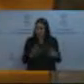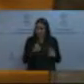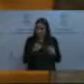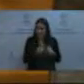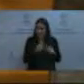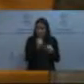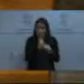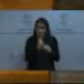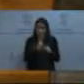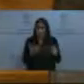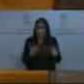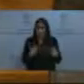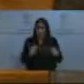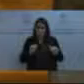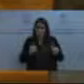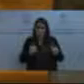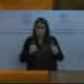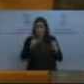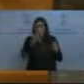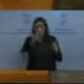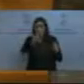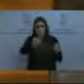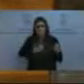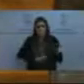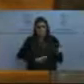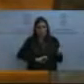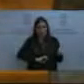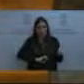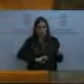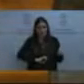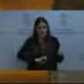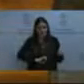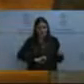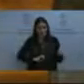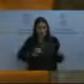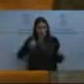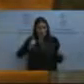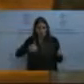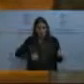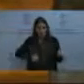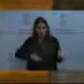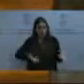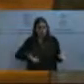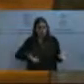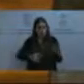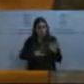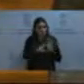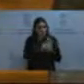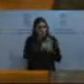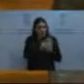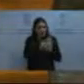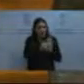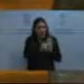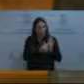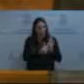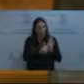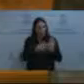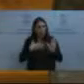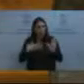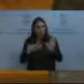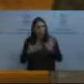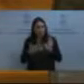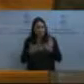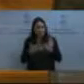vigor el 1 de enero, qué puntos de esta ley, si es posible, tiene pensado ampliar